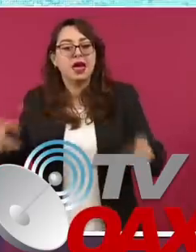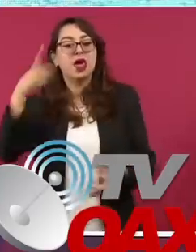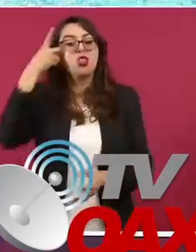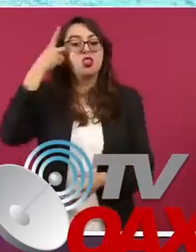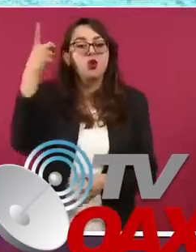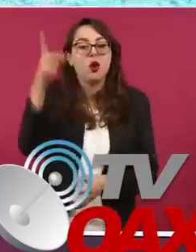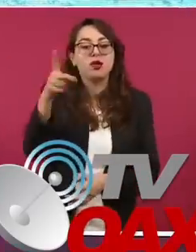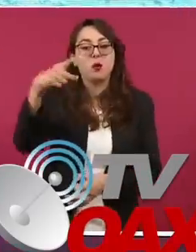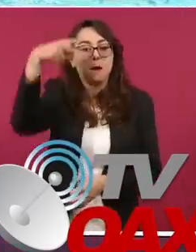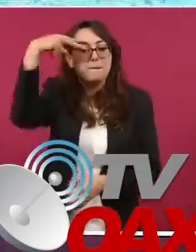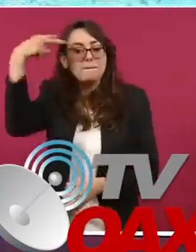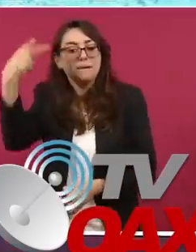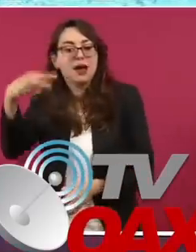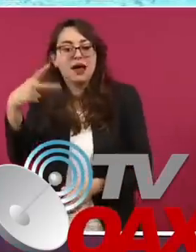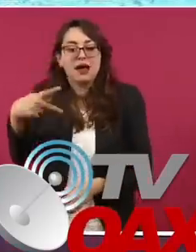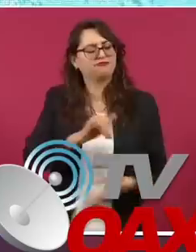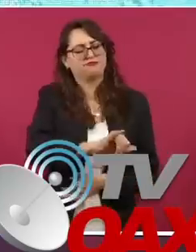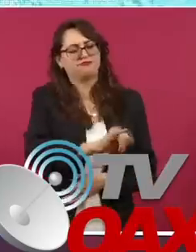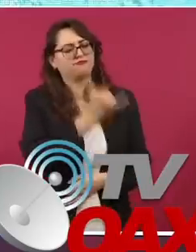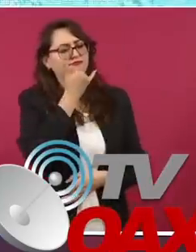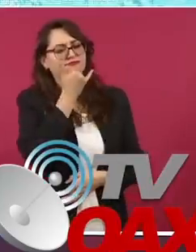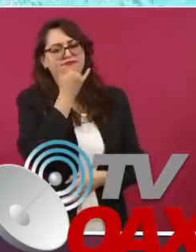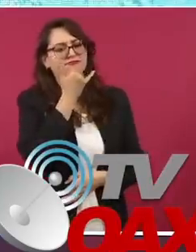¿por qué